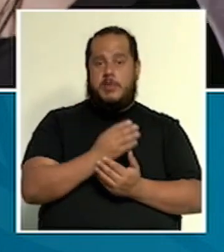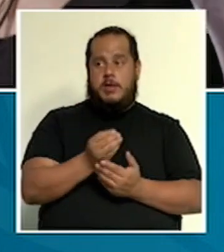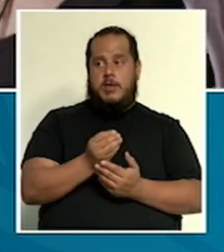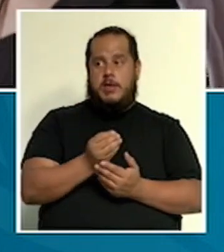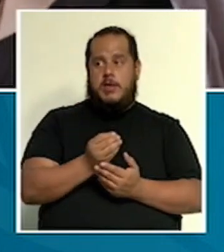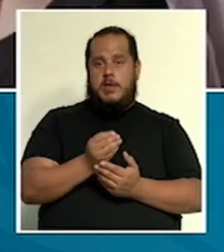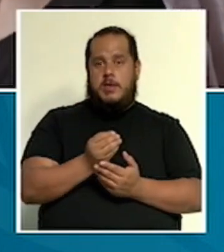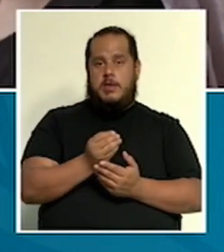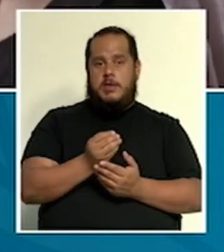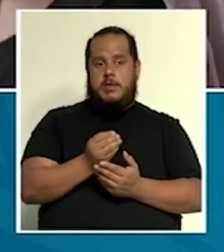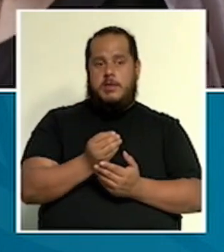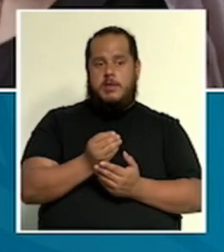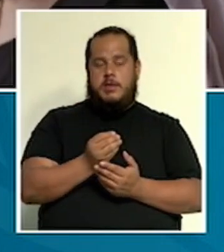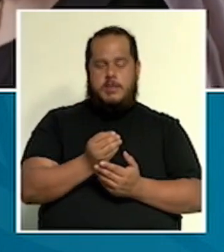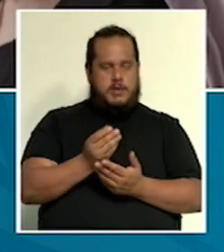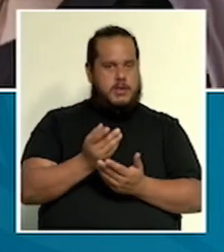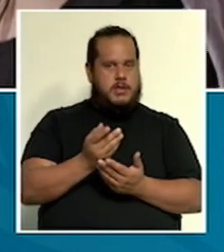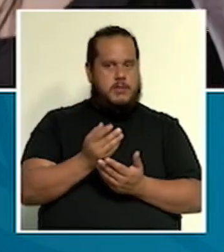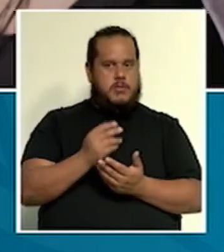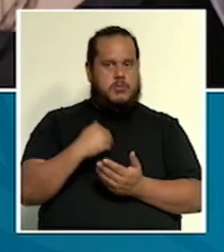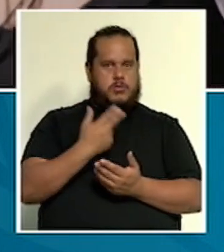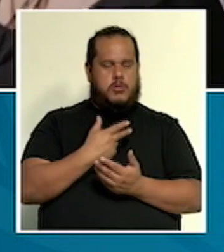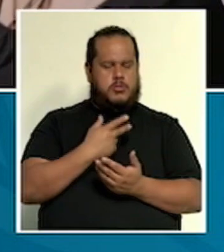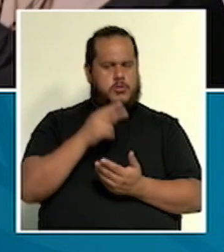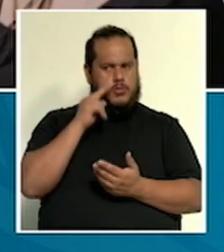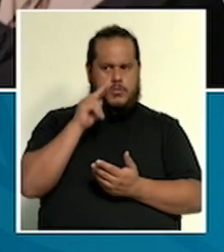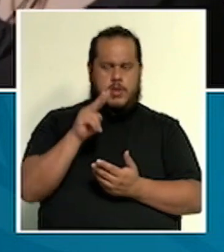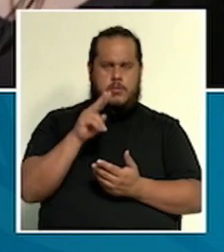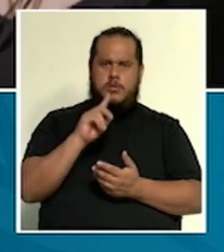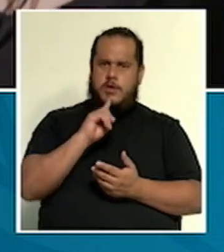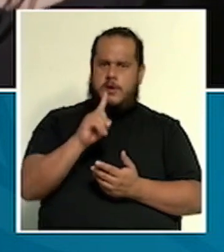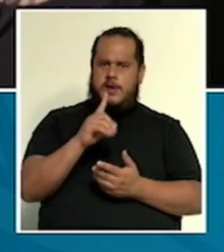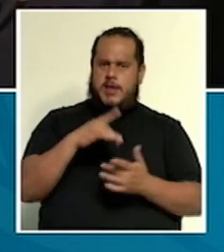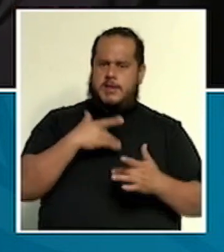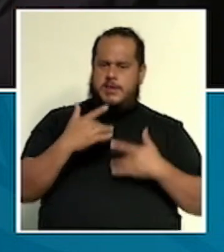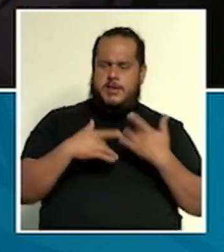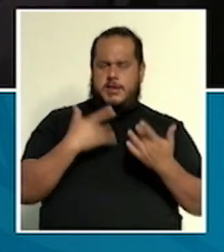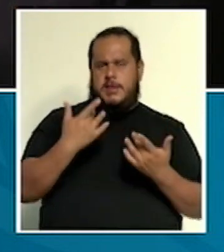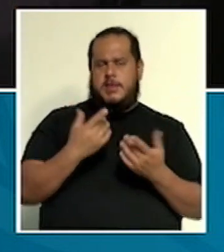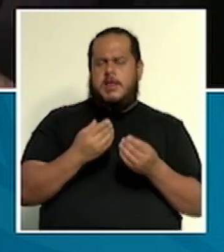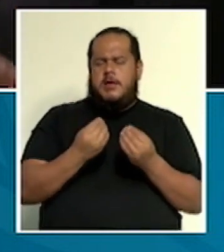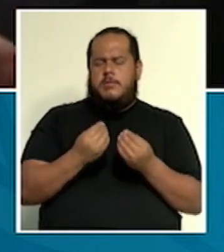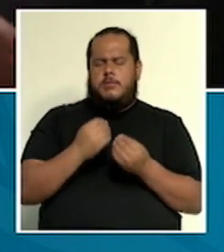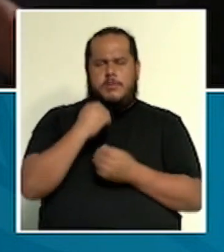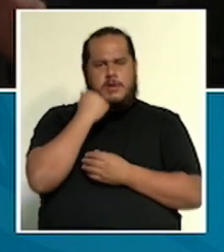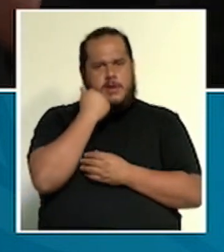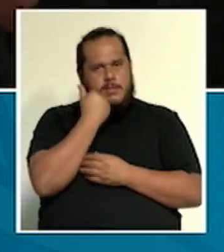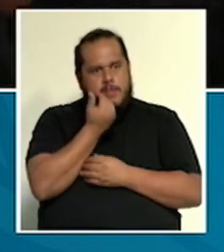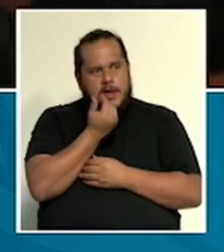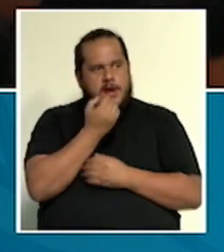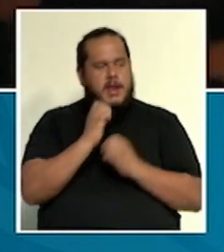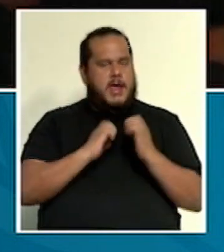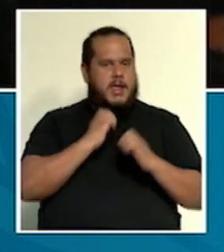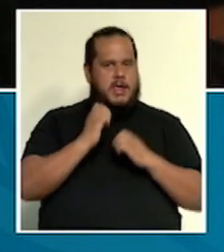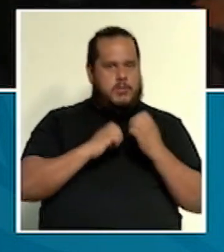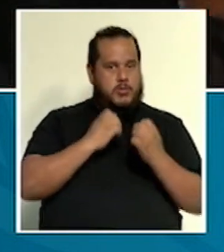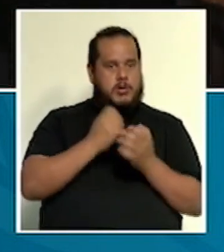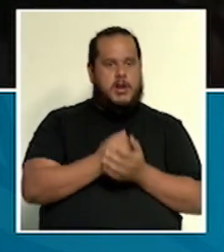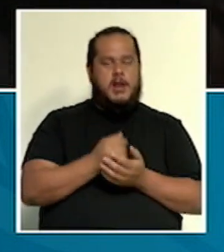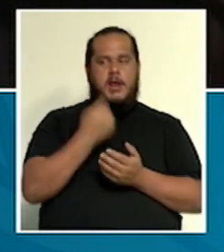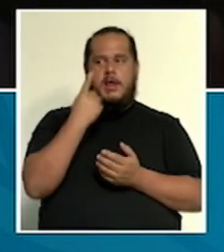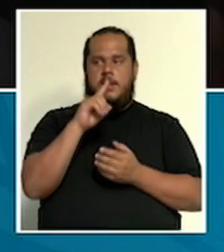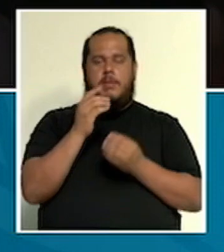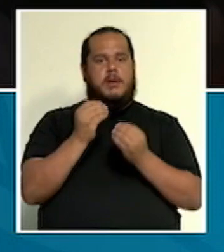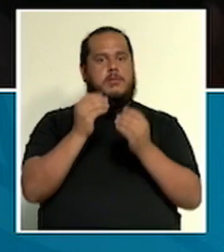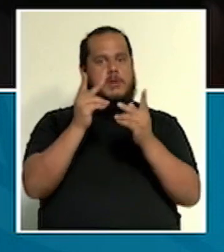al estarnos vedados, pues realmente se siente mucha pena emocional, y para